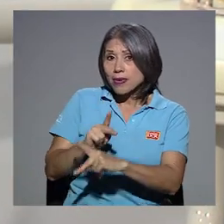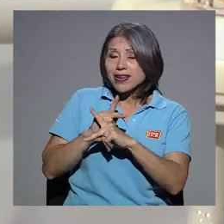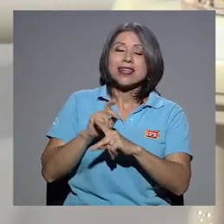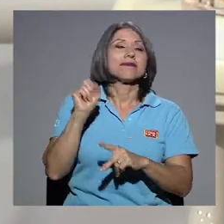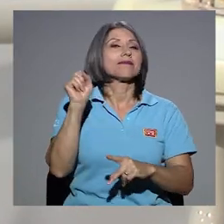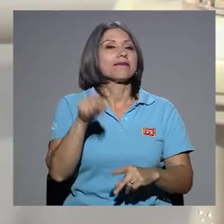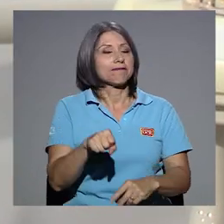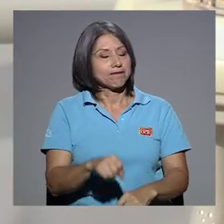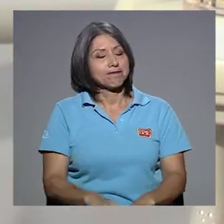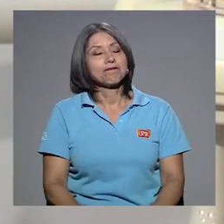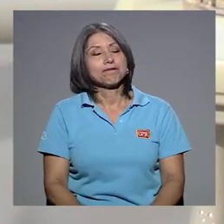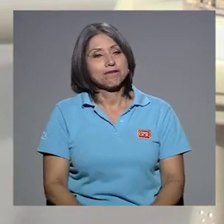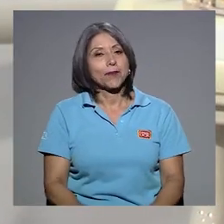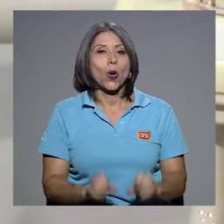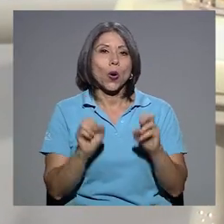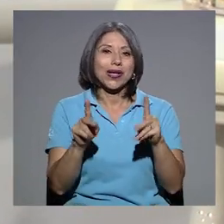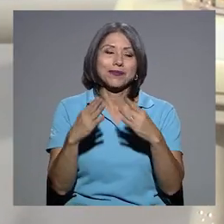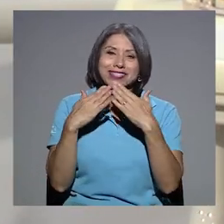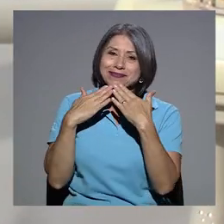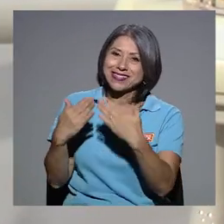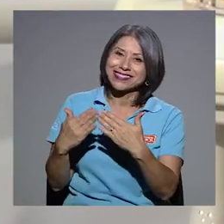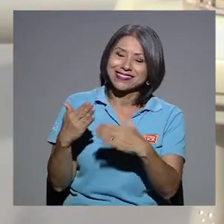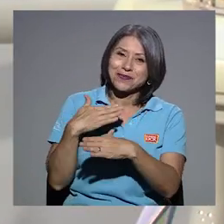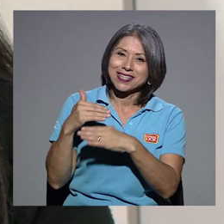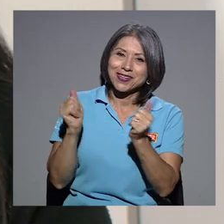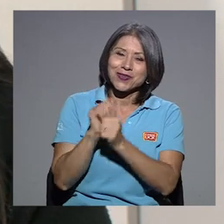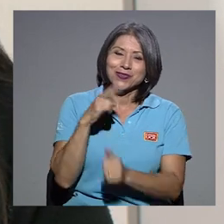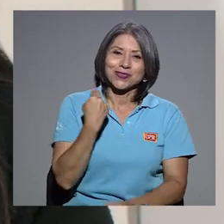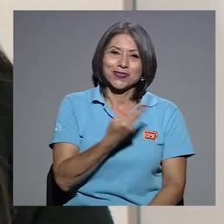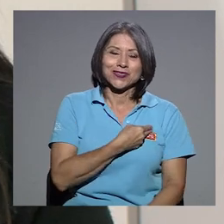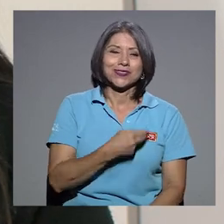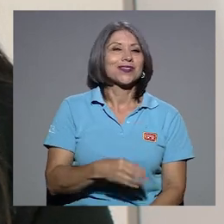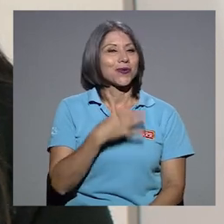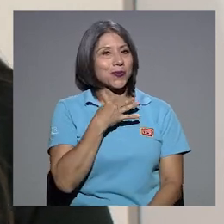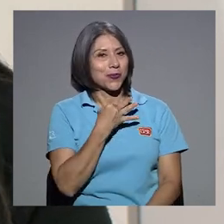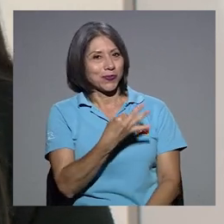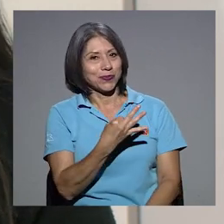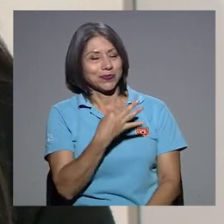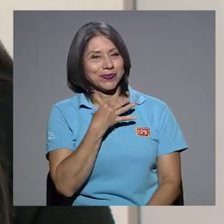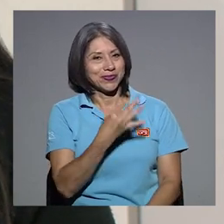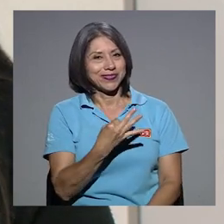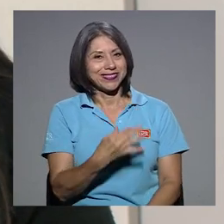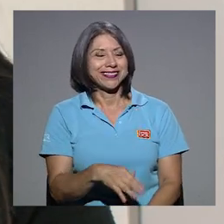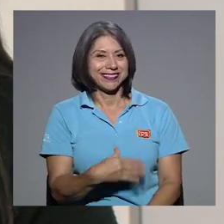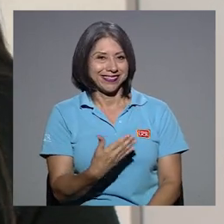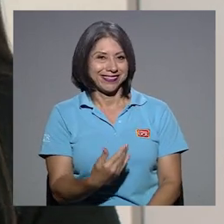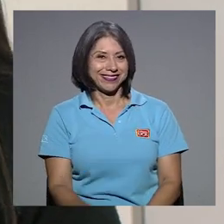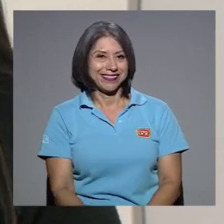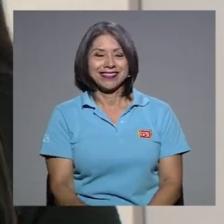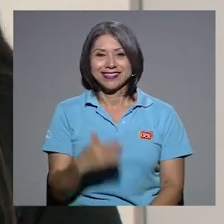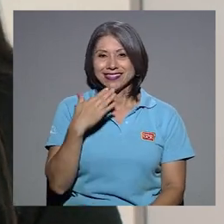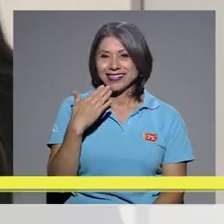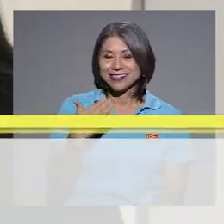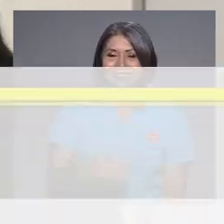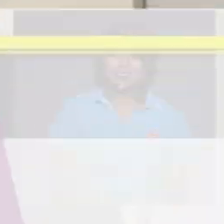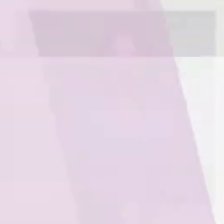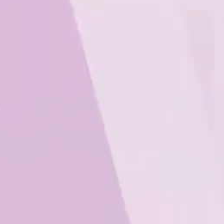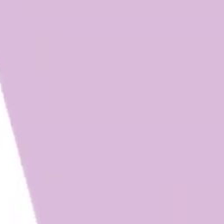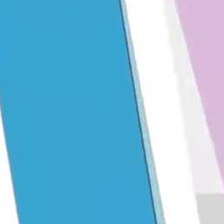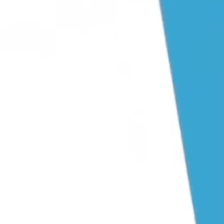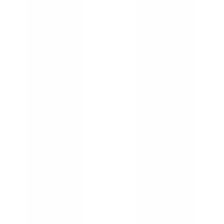prevenible. Totalmente. Uh-huh. Ok, muchísimas gracias por compartir con nosotros esta información. Con todo gusto, estamos a la orden.